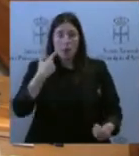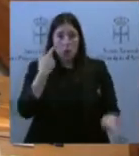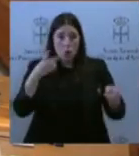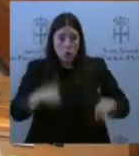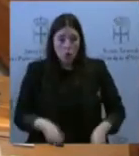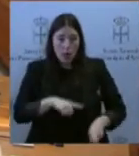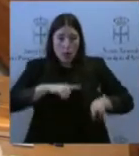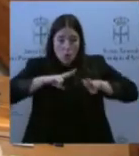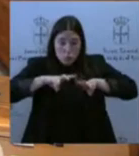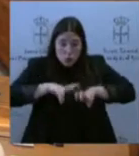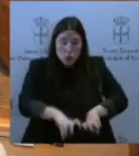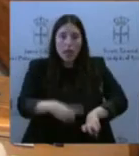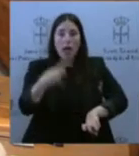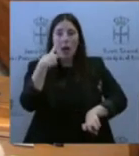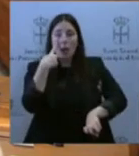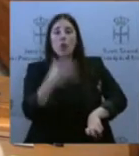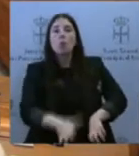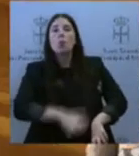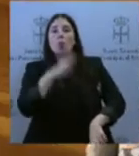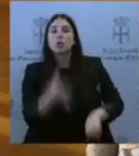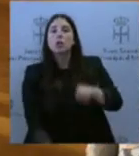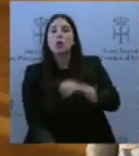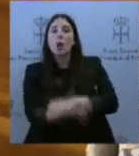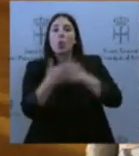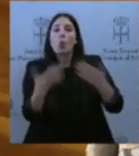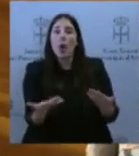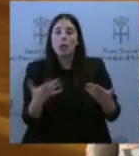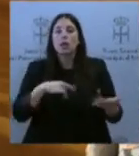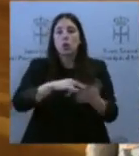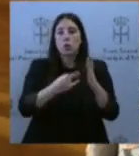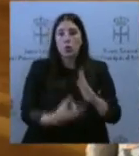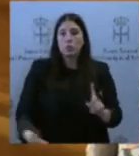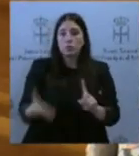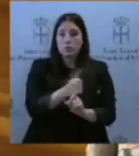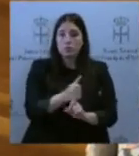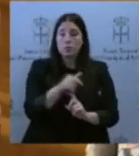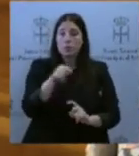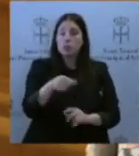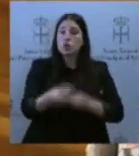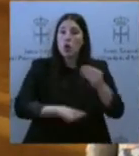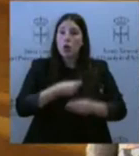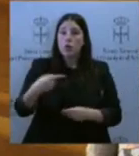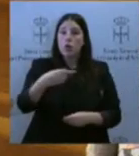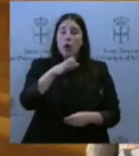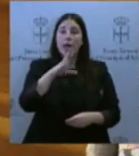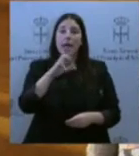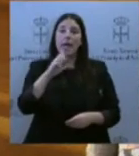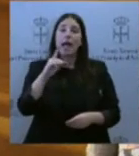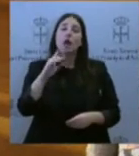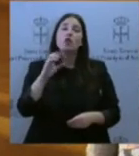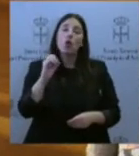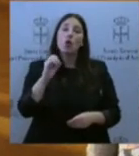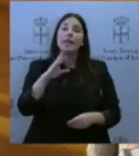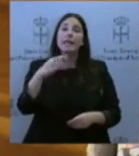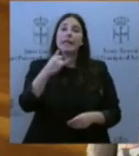lograr soluciones para todas las personas. Es lo que hizo toda la vida Gerardo Iglesias, luchando contra la dictadura y siendo torturado, impulsando la democracia en nuestra